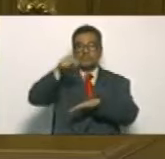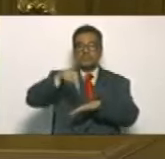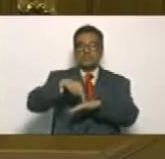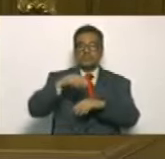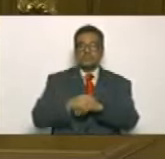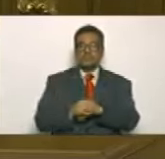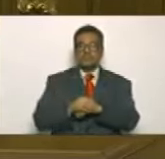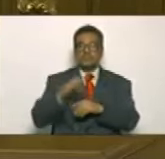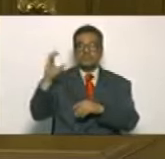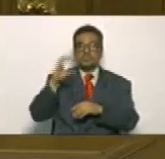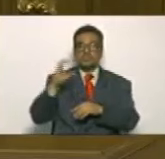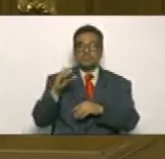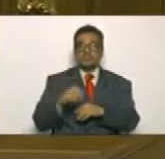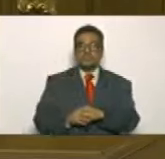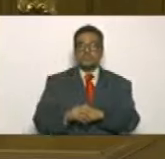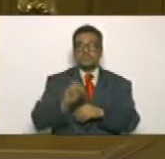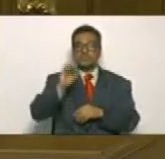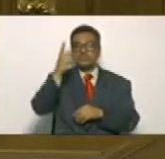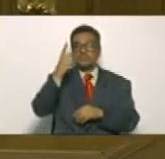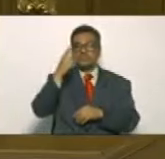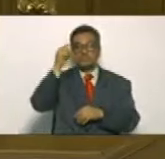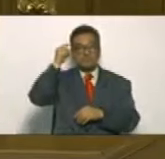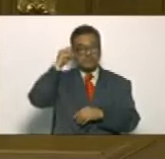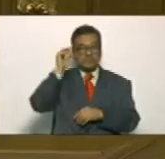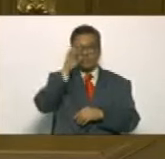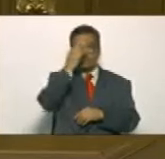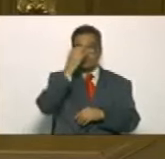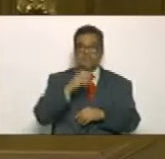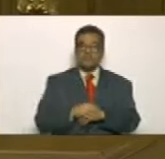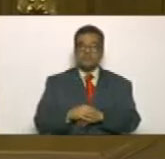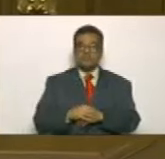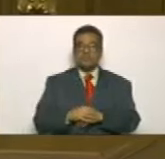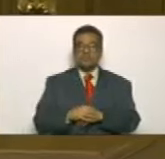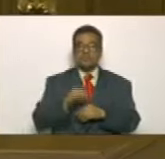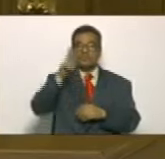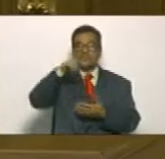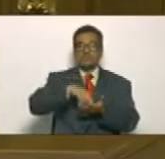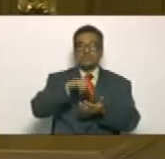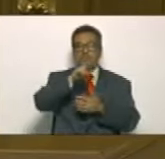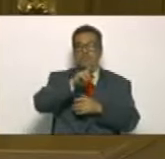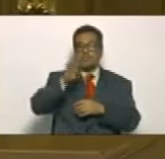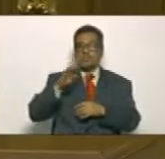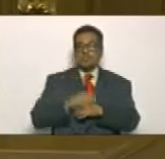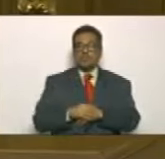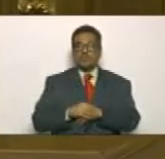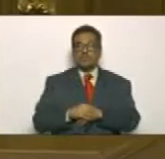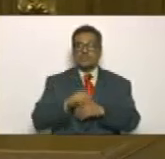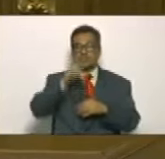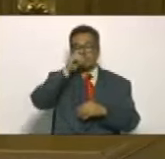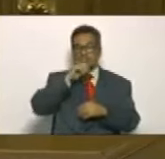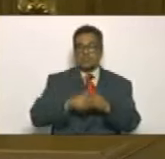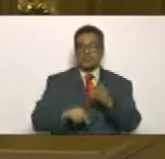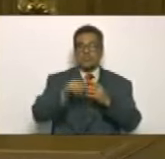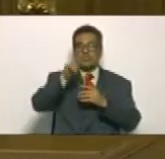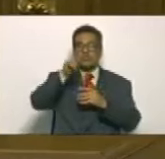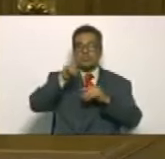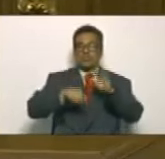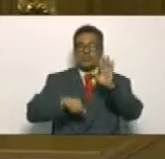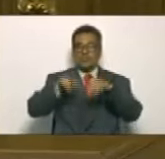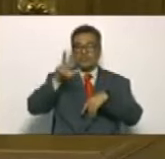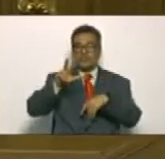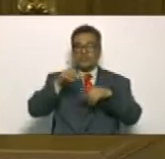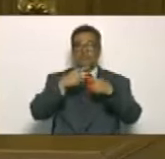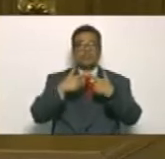Nacional, en Caracas, al primer día del mes de febrero del 2024, años 213 de